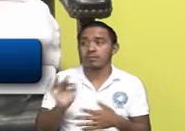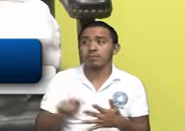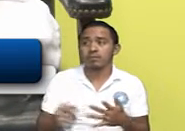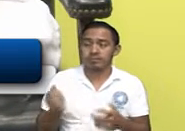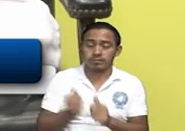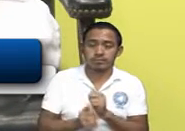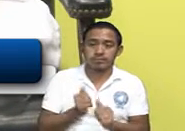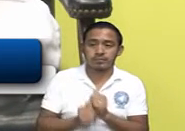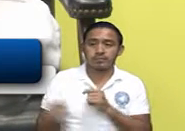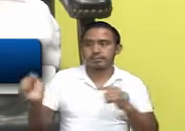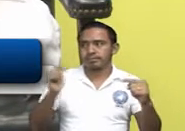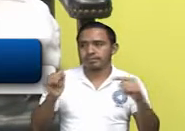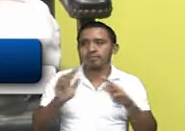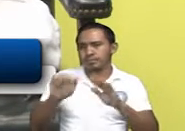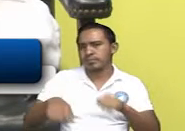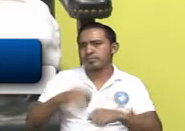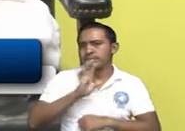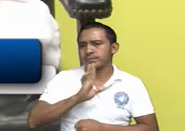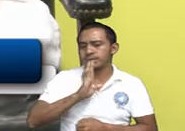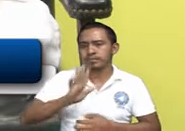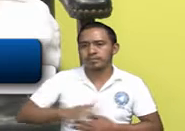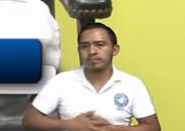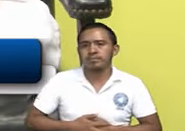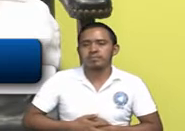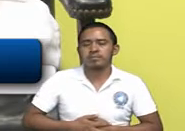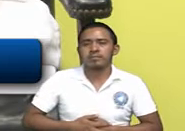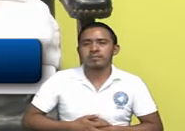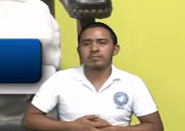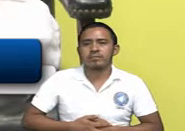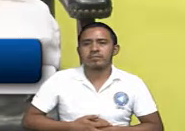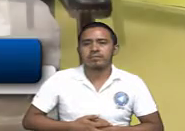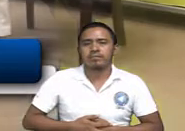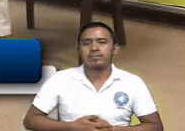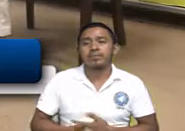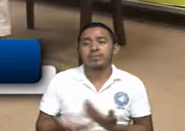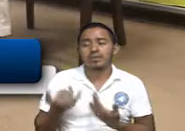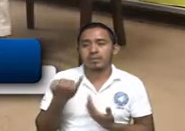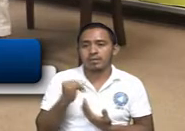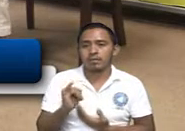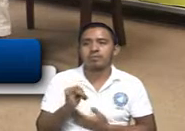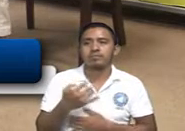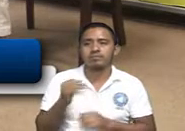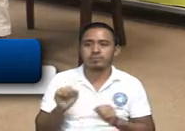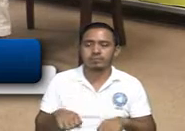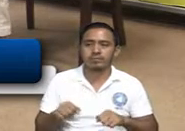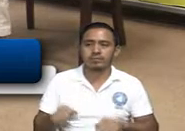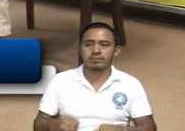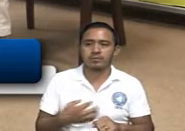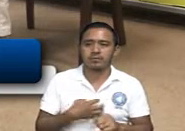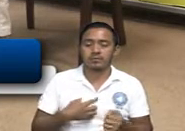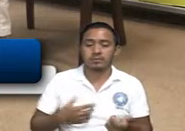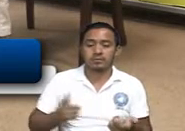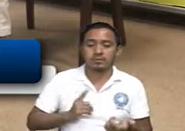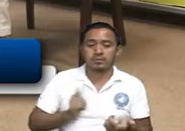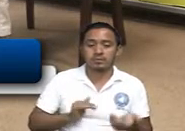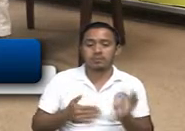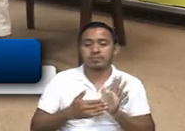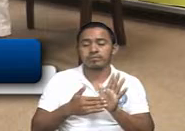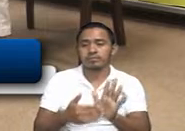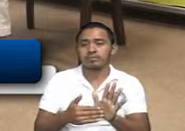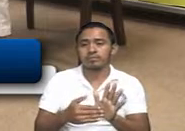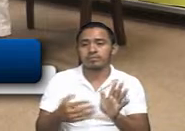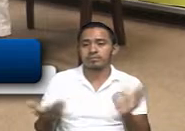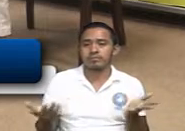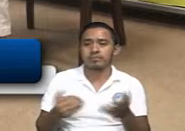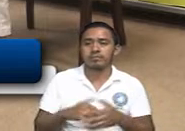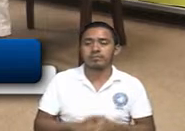más adelante podemos hablar, ¿verdad? Entonces, sí, efectivamente, puede ser que no tengamos siempre el 100% de señales